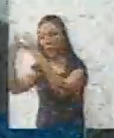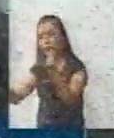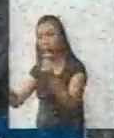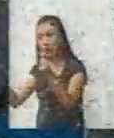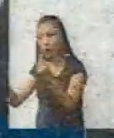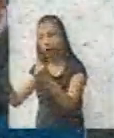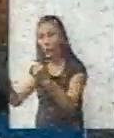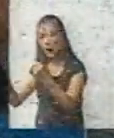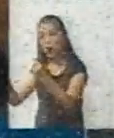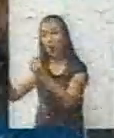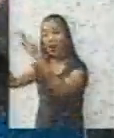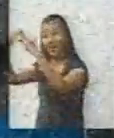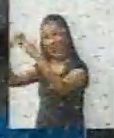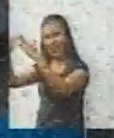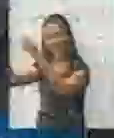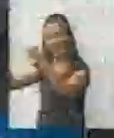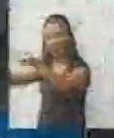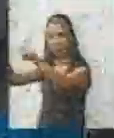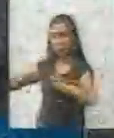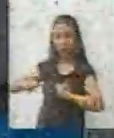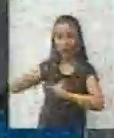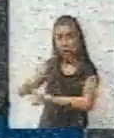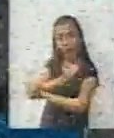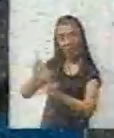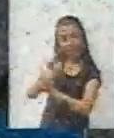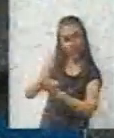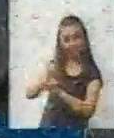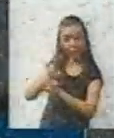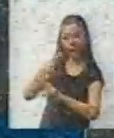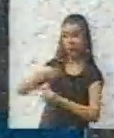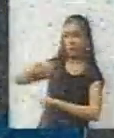que nos pidieron juicio de desalojo, le hicimos juicio de desalojo, y bueno, esto no prospera y los socios están enojadísimos.